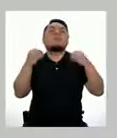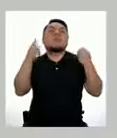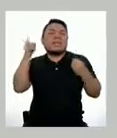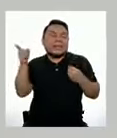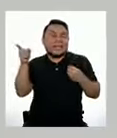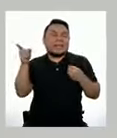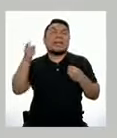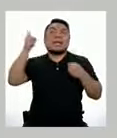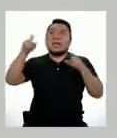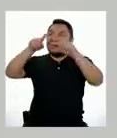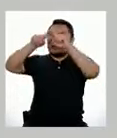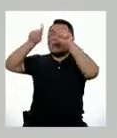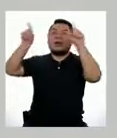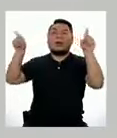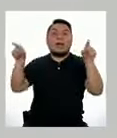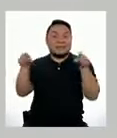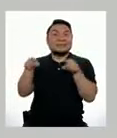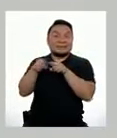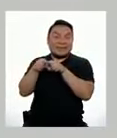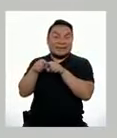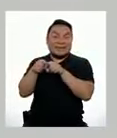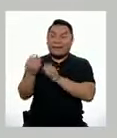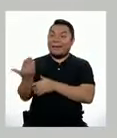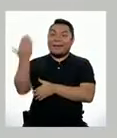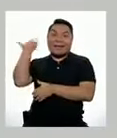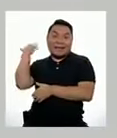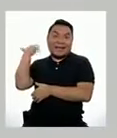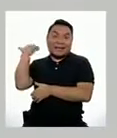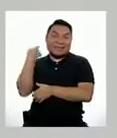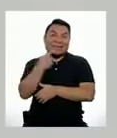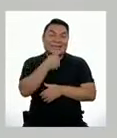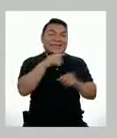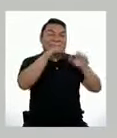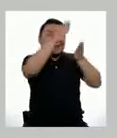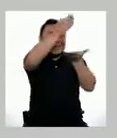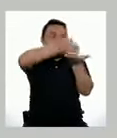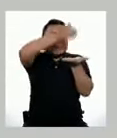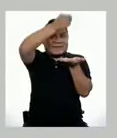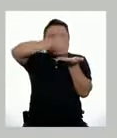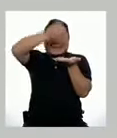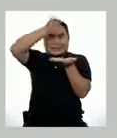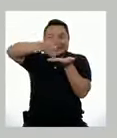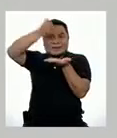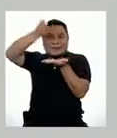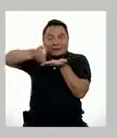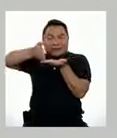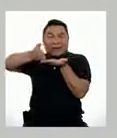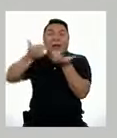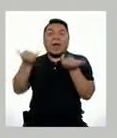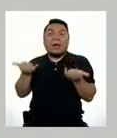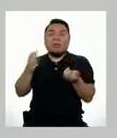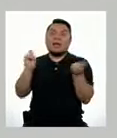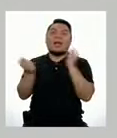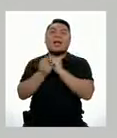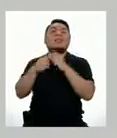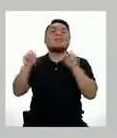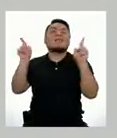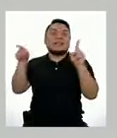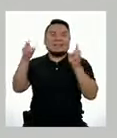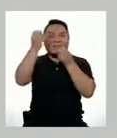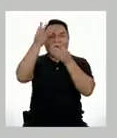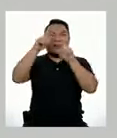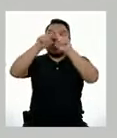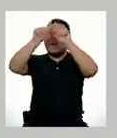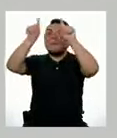que este es un gráfico de forma circular, a diferencia del primer gráfico que era de barras. Este gráfico está dividido en